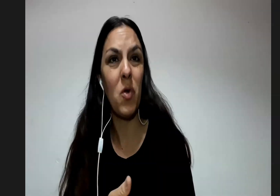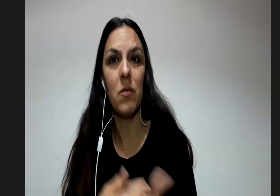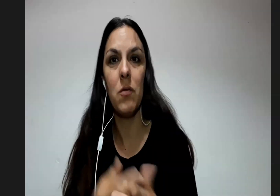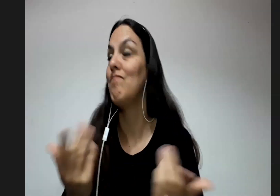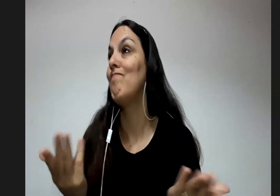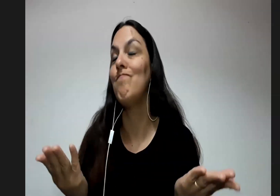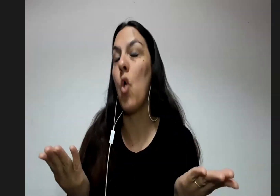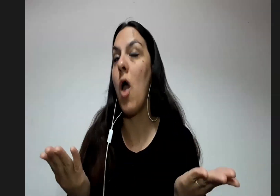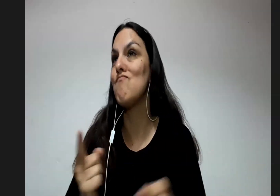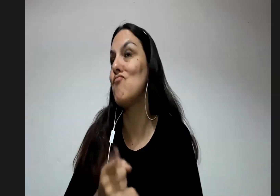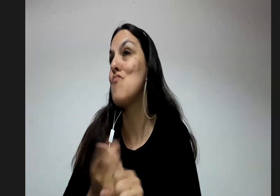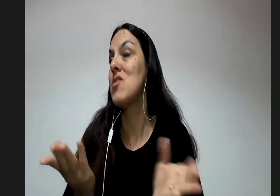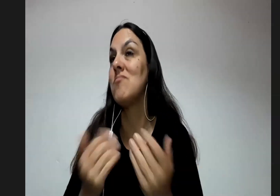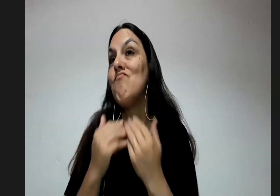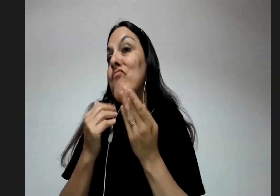No se sabe.